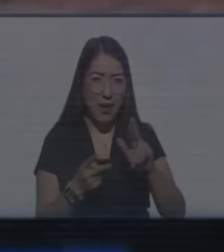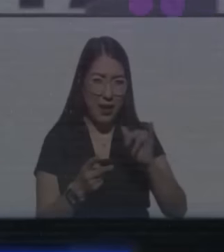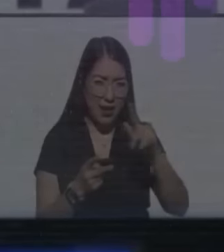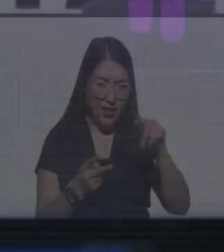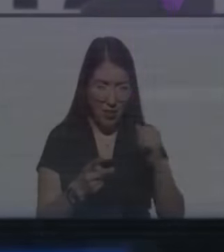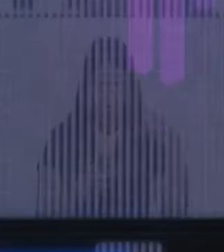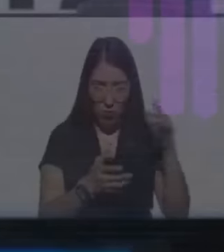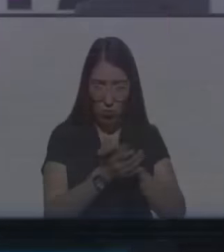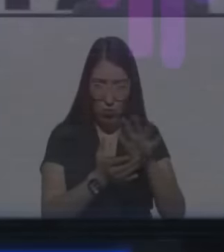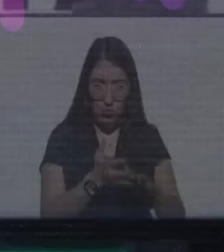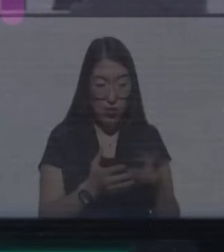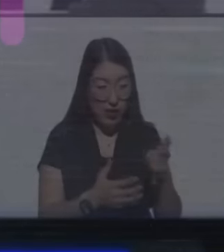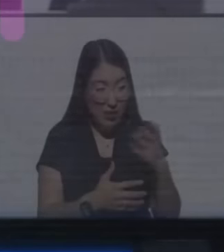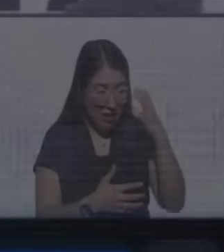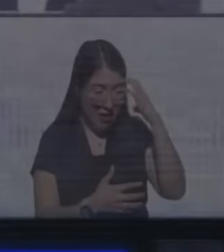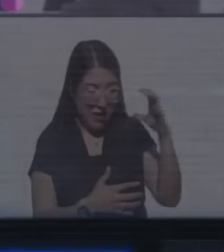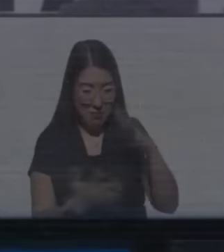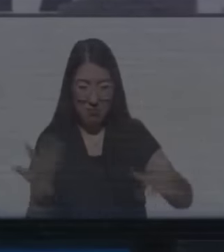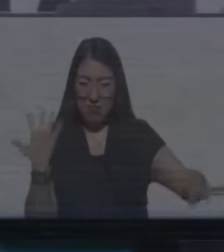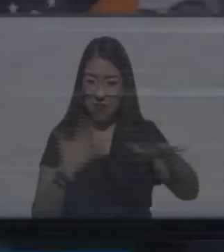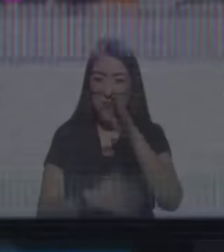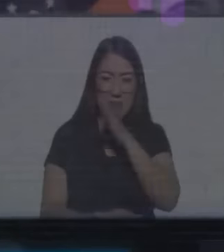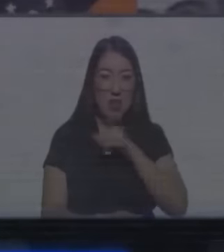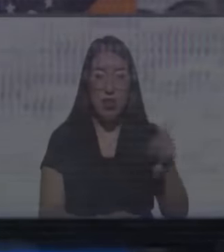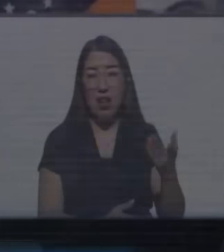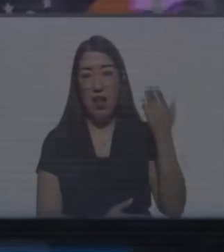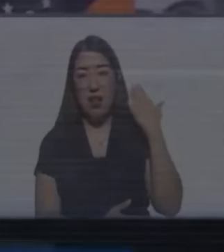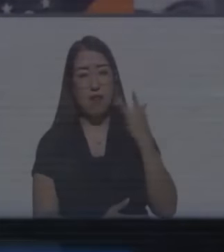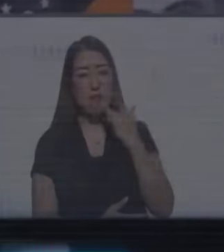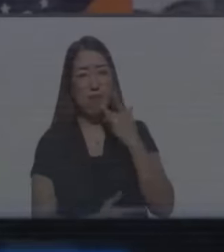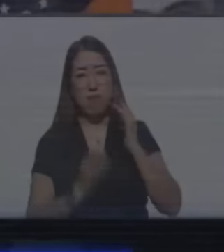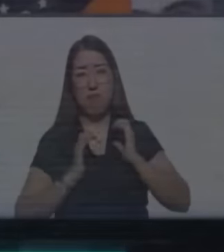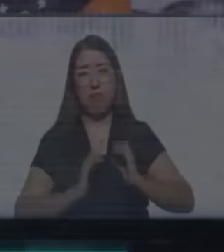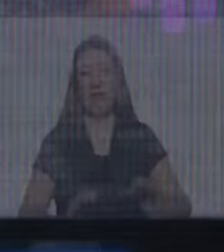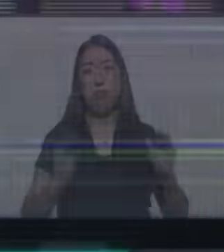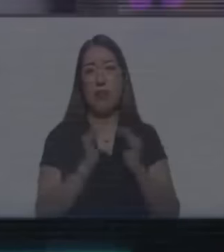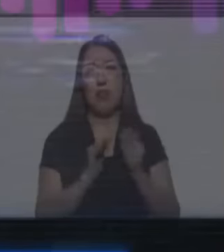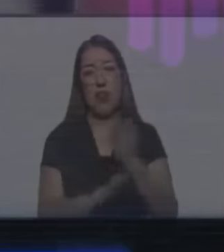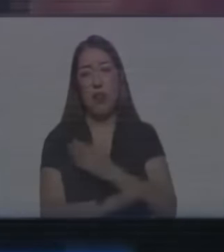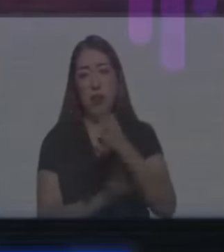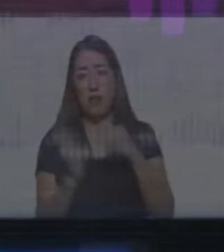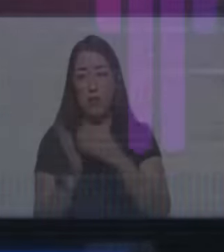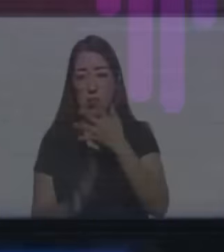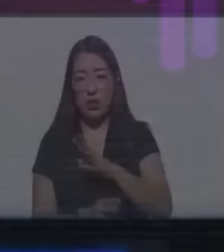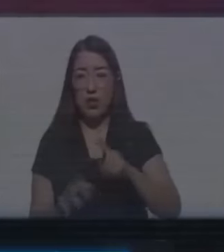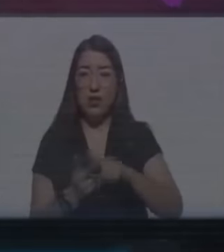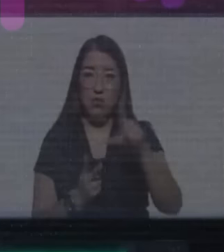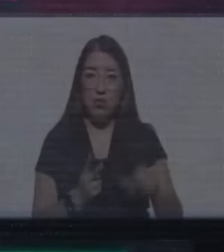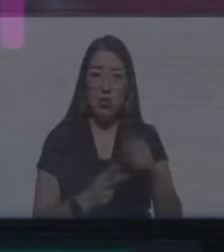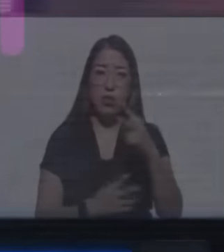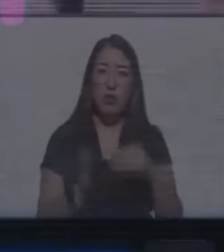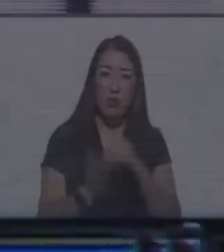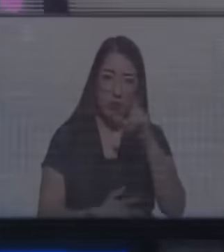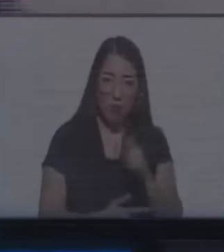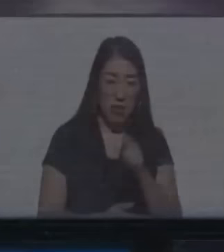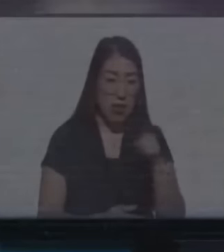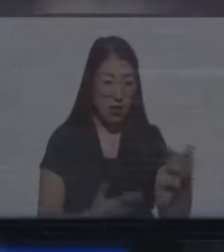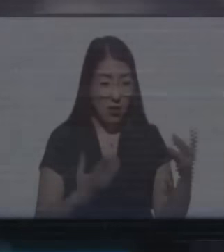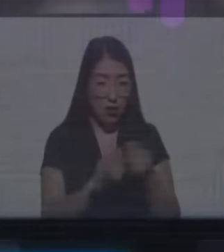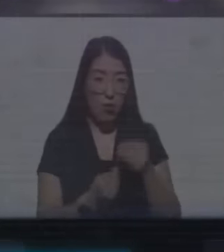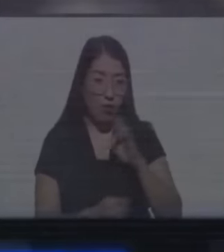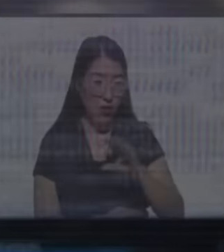a la criminalidad en este país desde Los Pinos. No lo digo ahora, lo dije en 2010, lo dije en 2020. Mira, crearon él con Felipe un